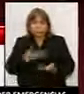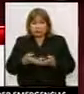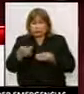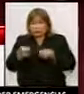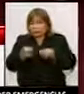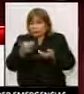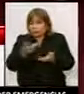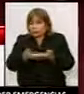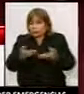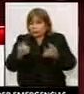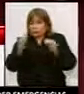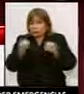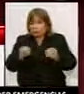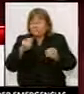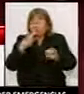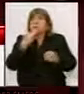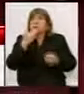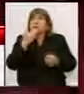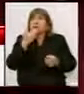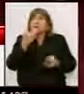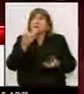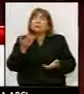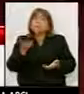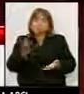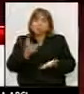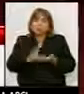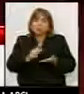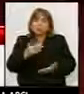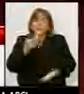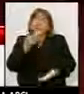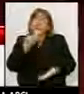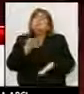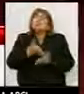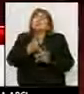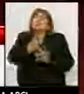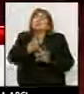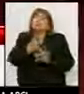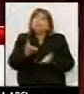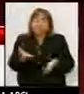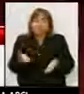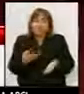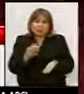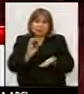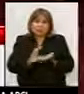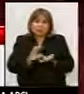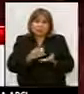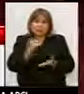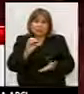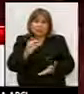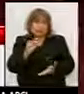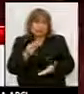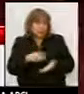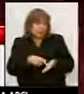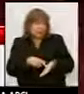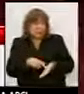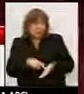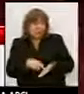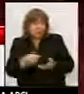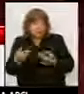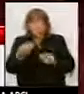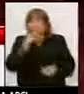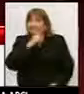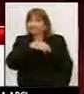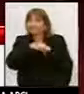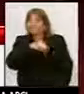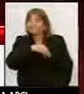conceptual de a quién va dirigido el crédito, para qué va dirigido el crédito y en qué condiciones este crédito, que es un crédito promocional del Estado para